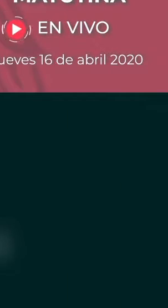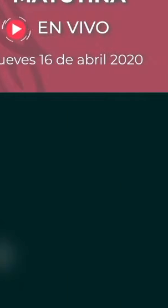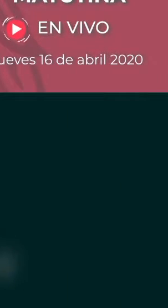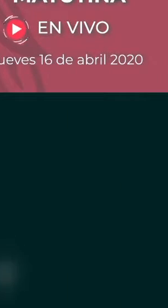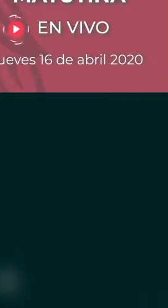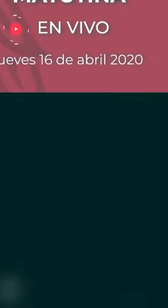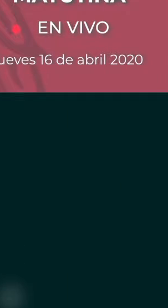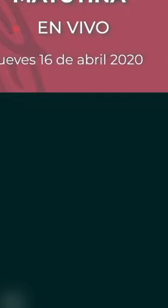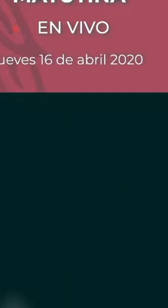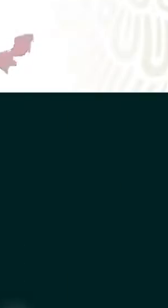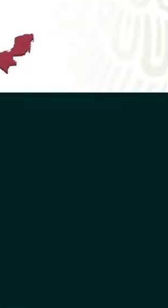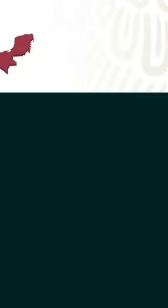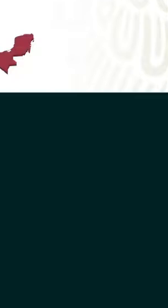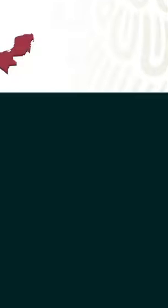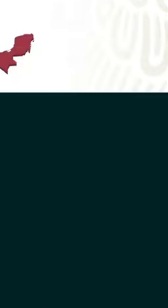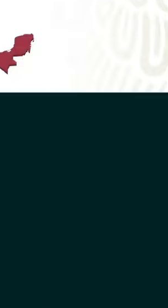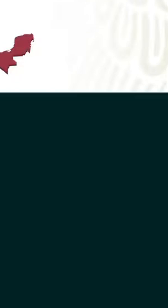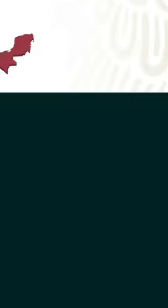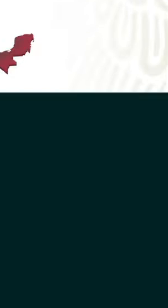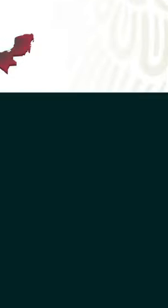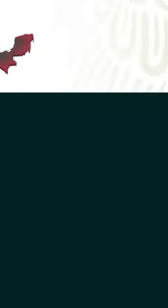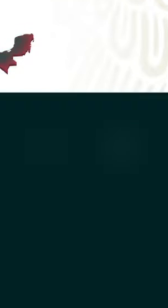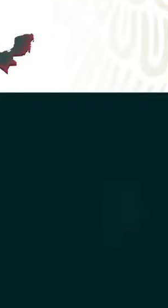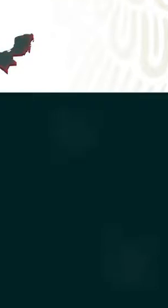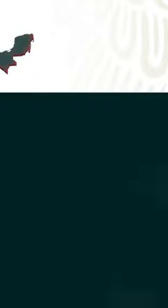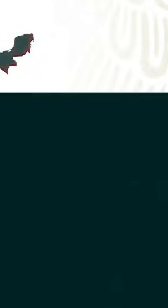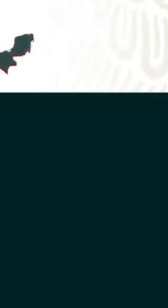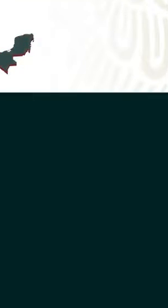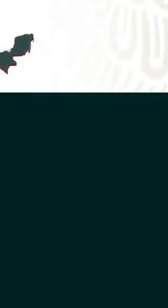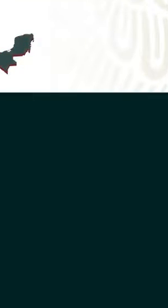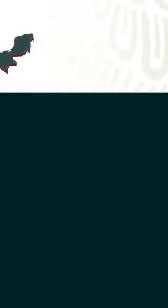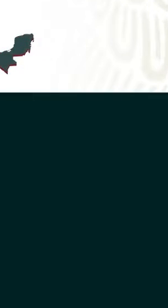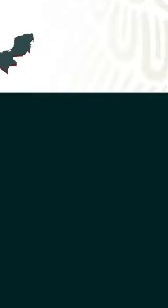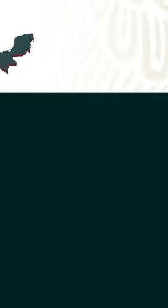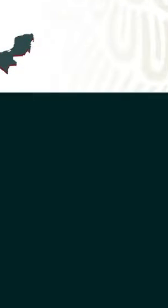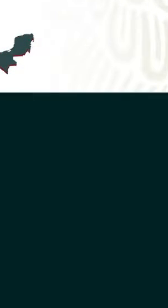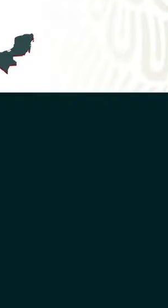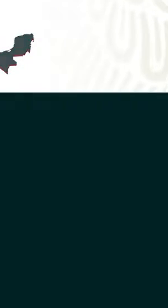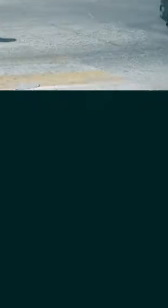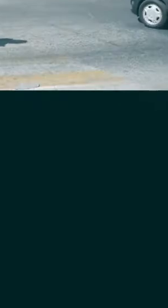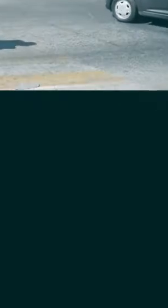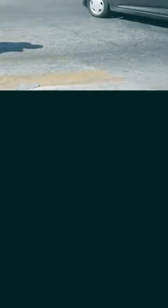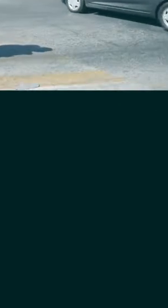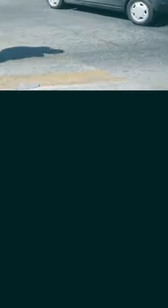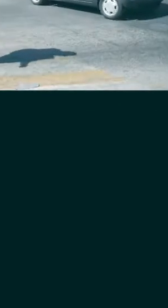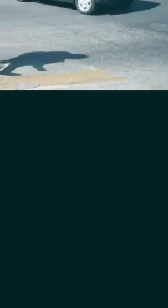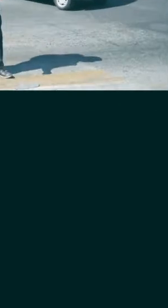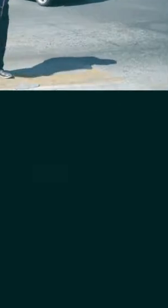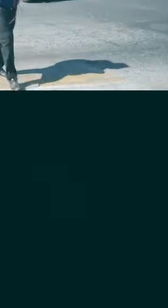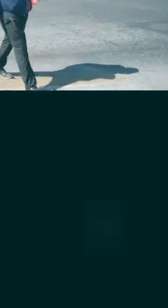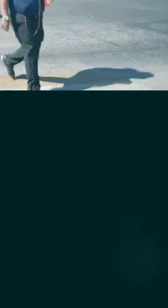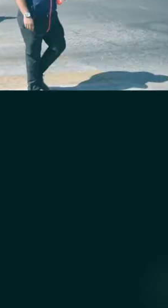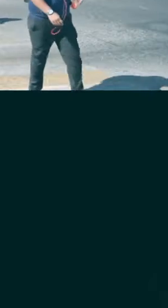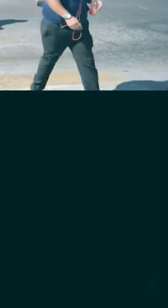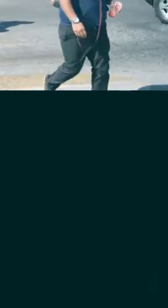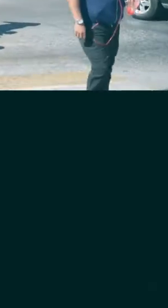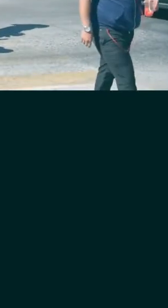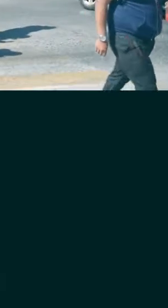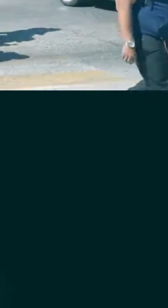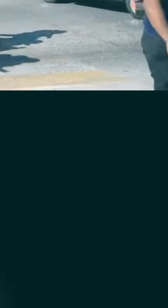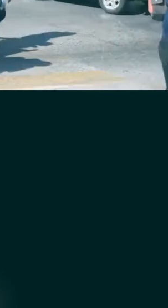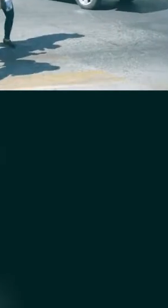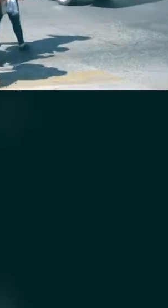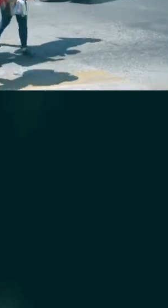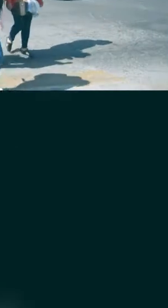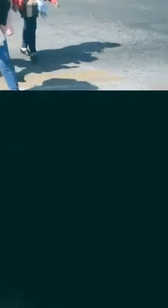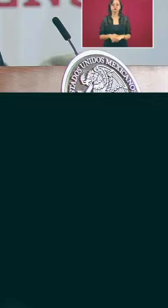conferencia matutina fueron dos. El primero sobre la realidad epidemiológica en la que se encuentra México y cuándo podremos volver a nuestras actividades normales